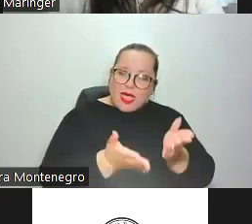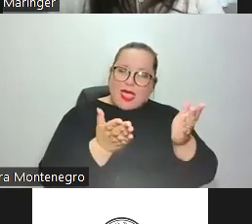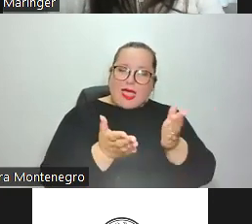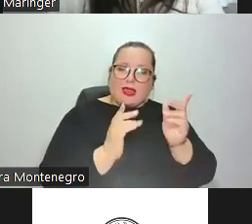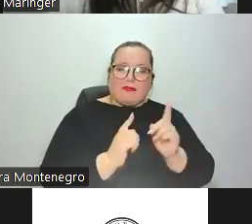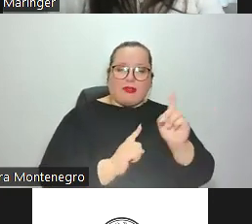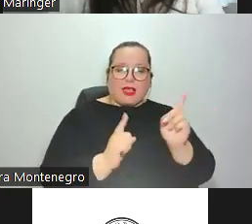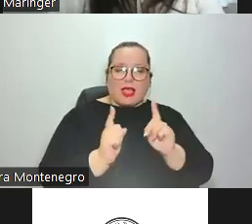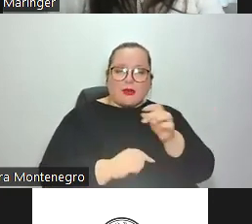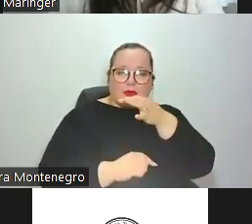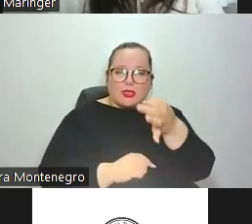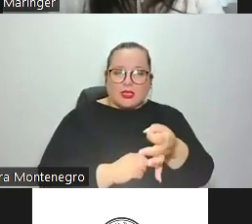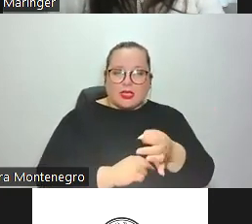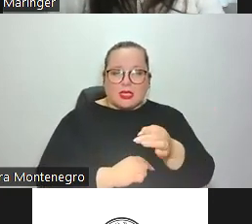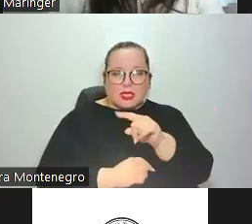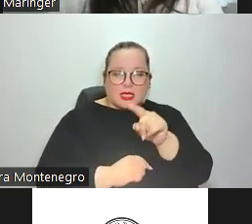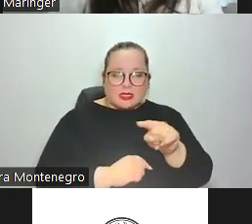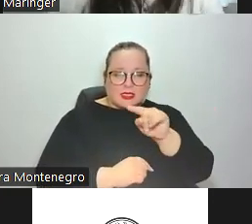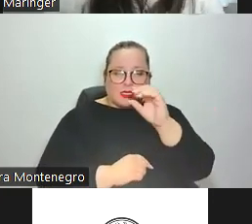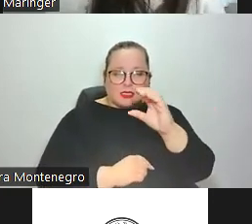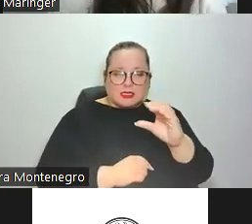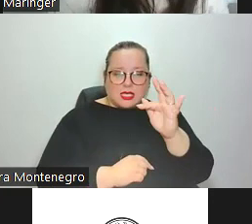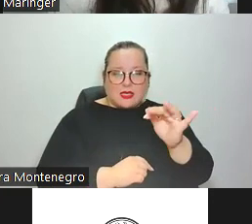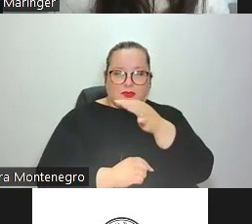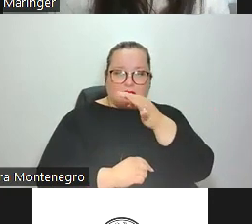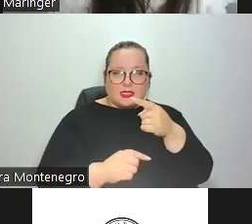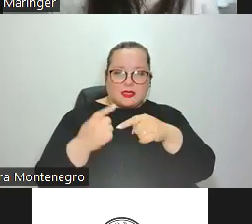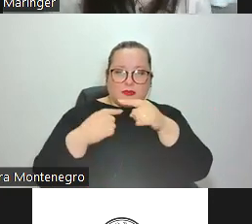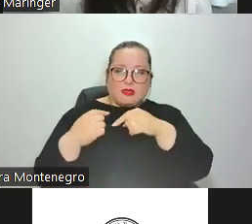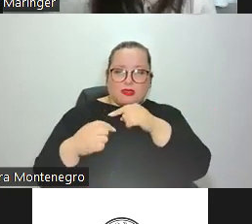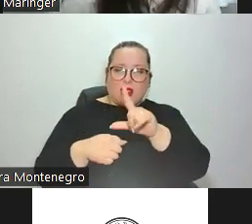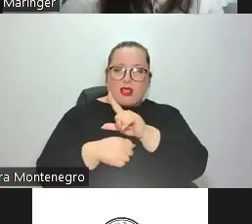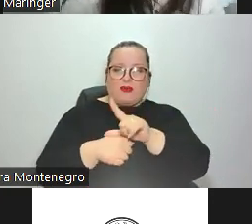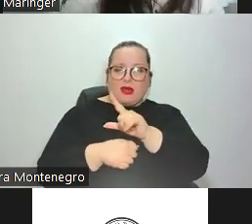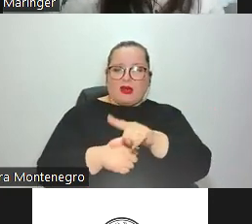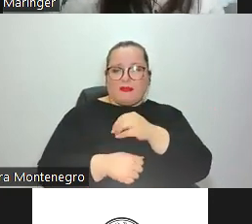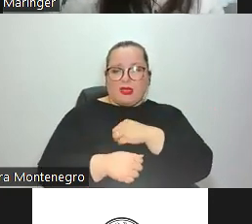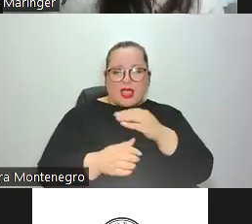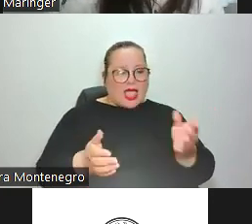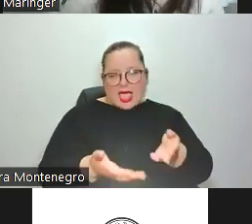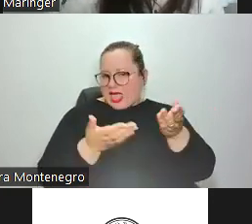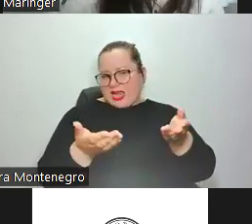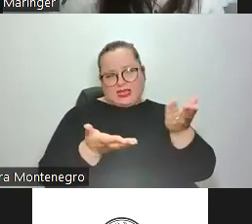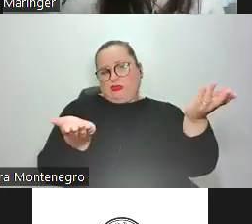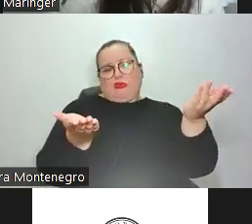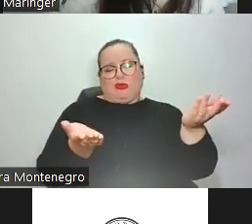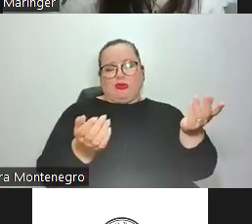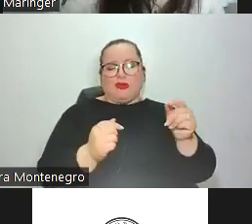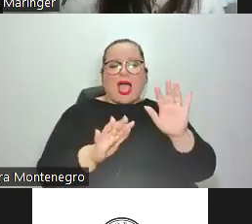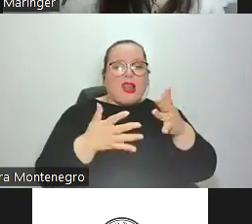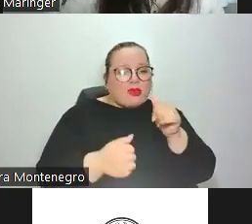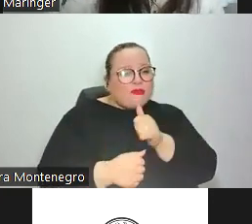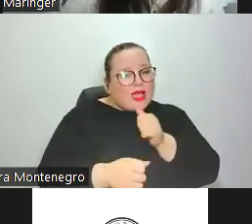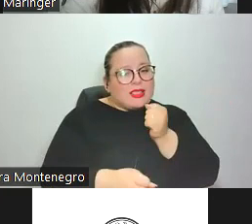dice SCF Flavia que su historia laboral es muy triste. Ánimo con ello. Quizás ahí todavía falta trabajar